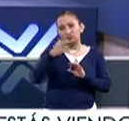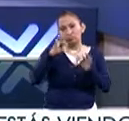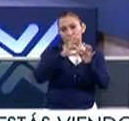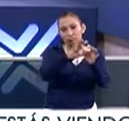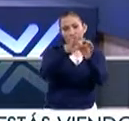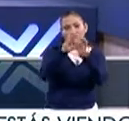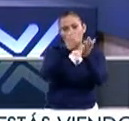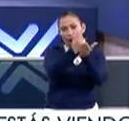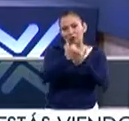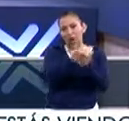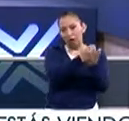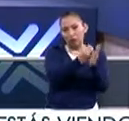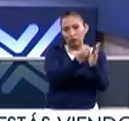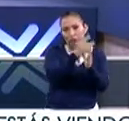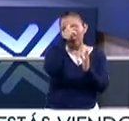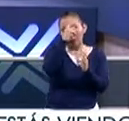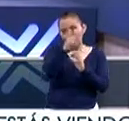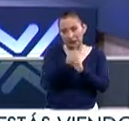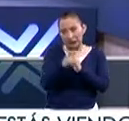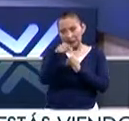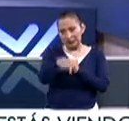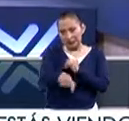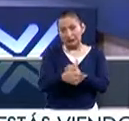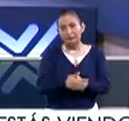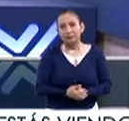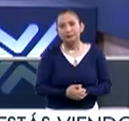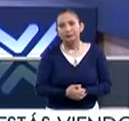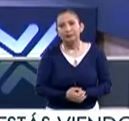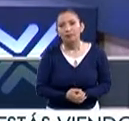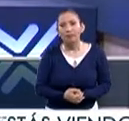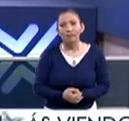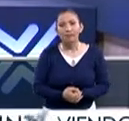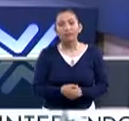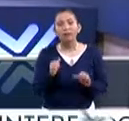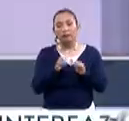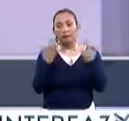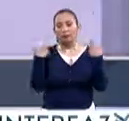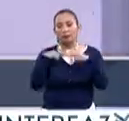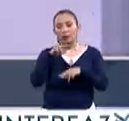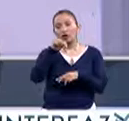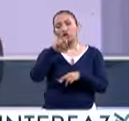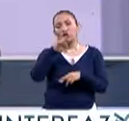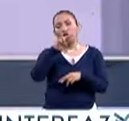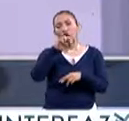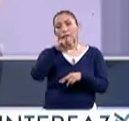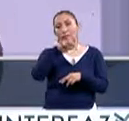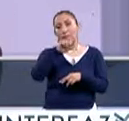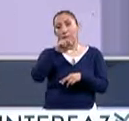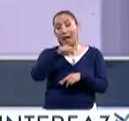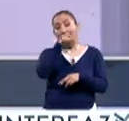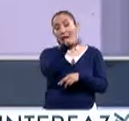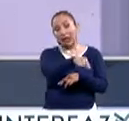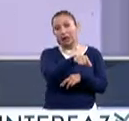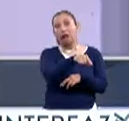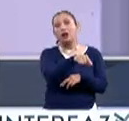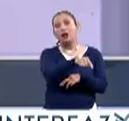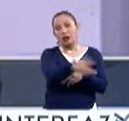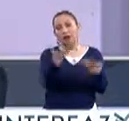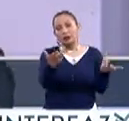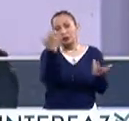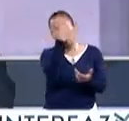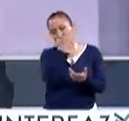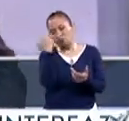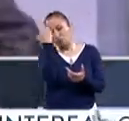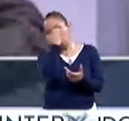aliados que es méxico es la plataforma méxico x a través del maestro normal quien él estará haciendo los